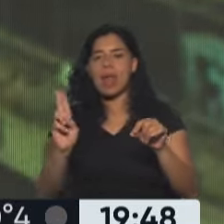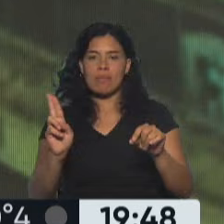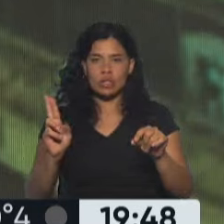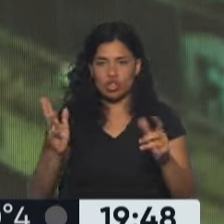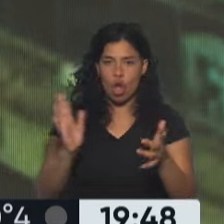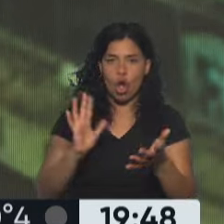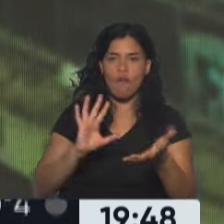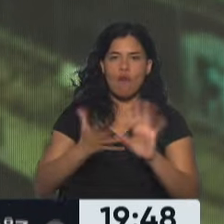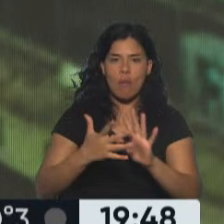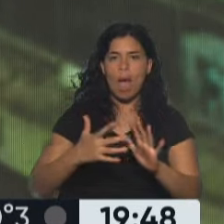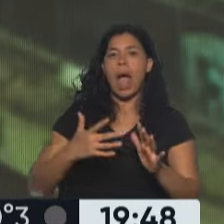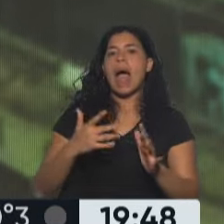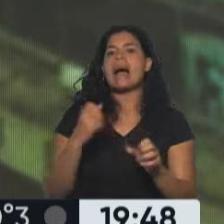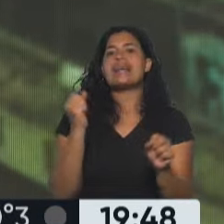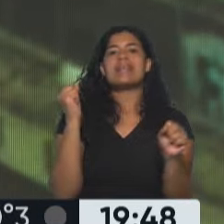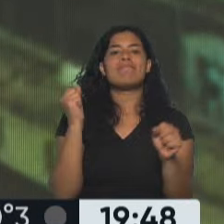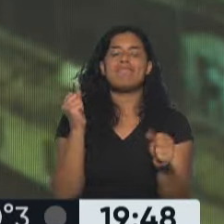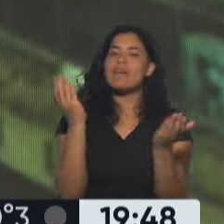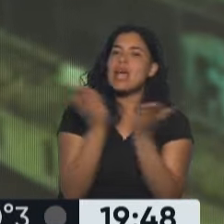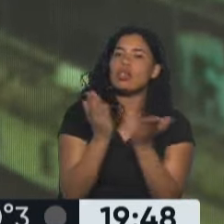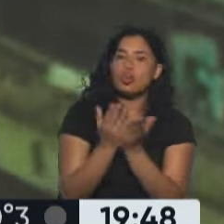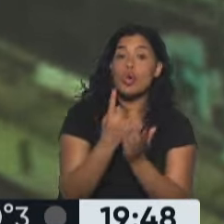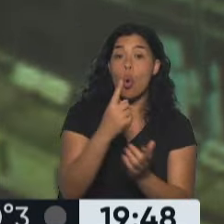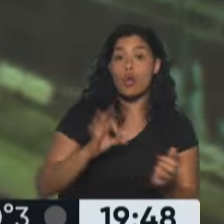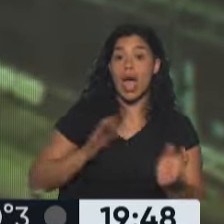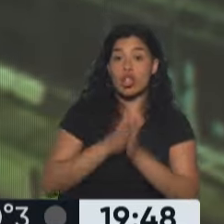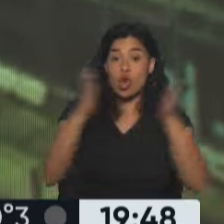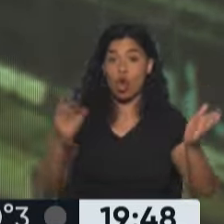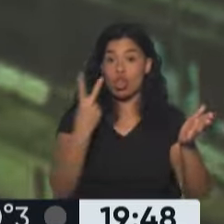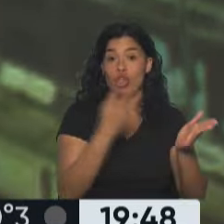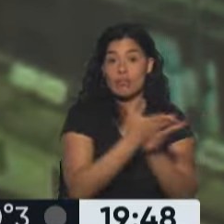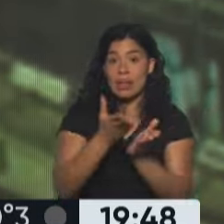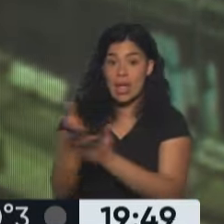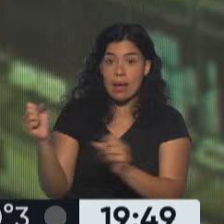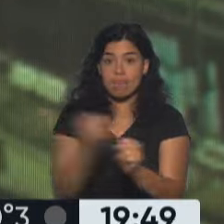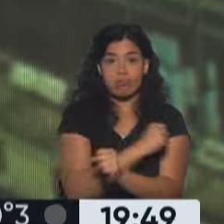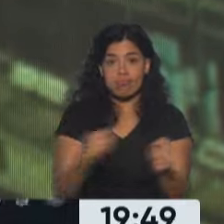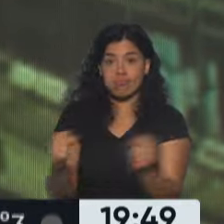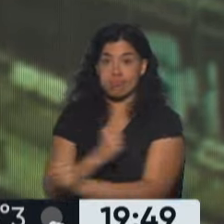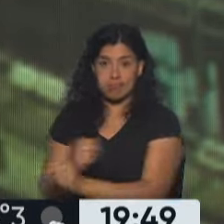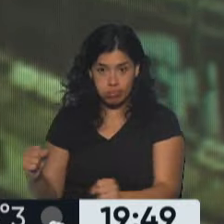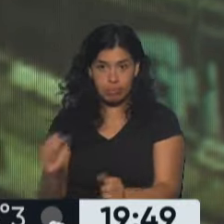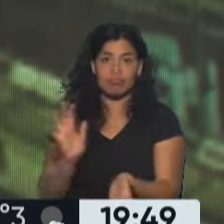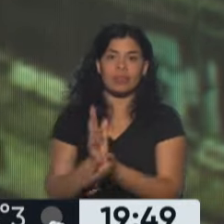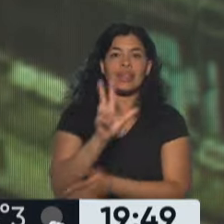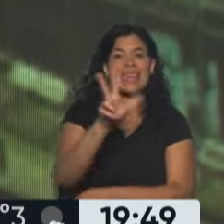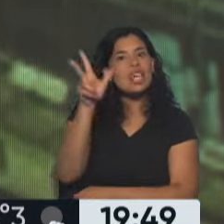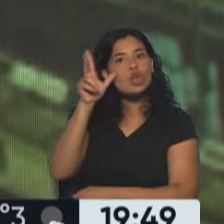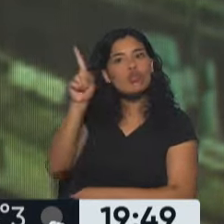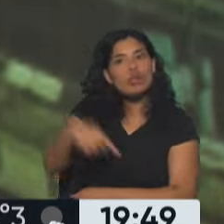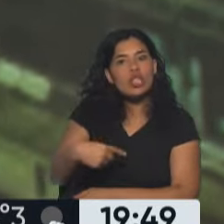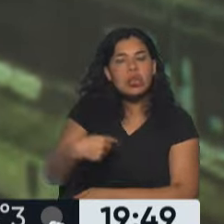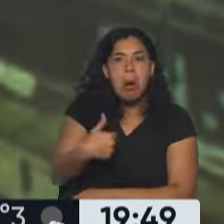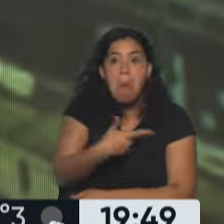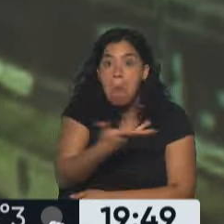es rendir por lo menos 2 materias por año y que del restante, cerca del 38%, no se saben cuántas materias